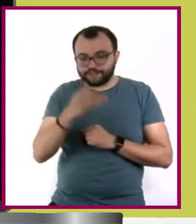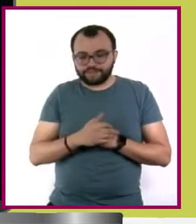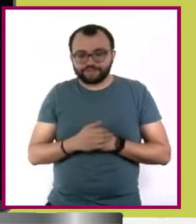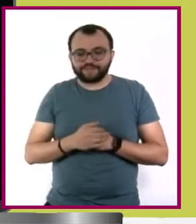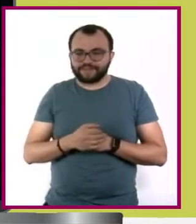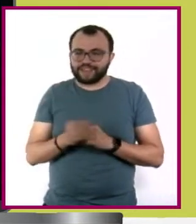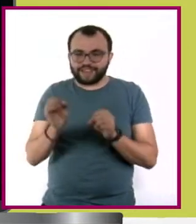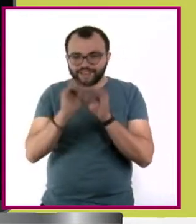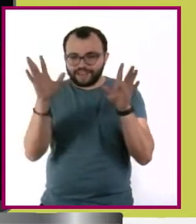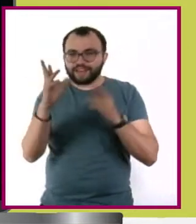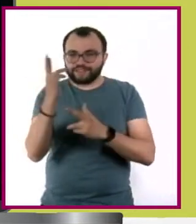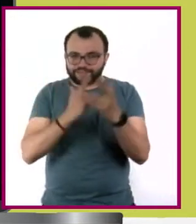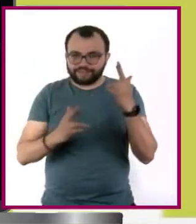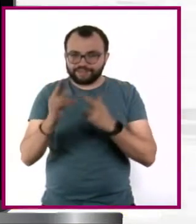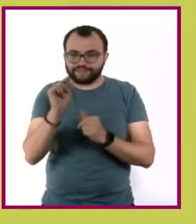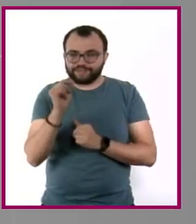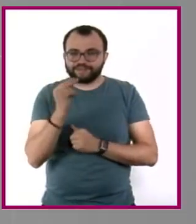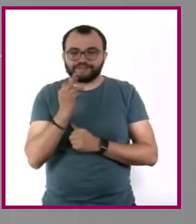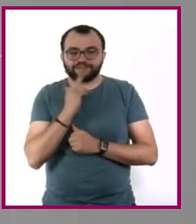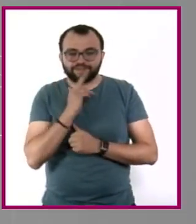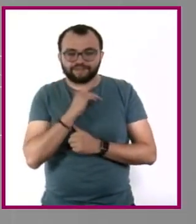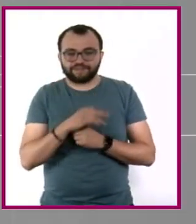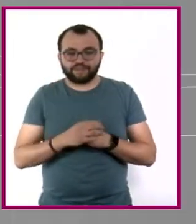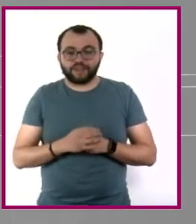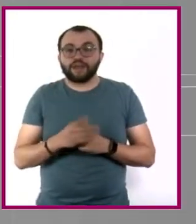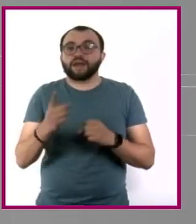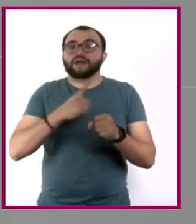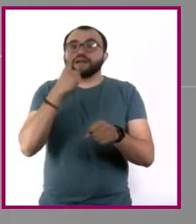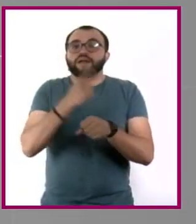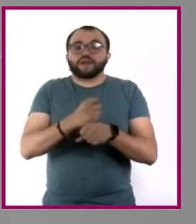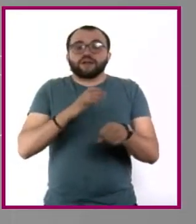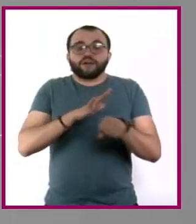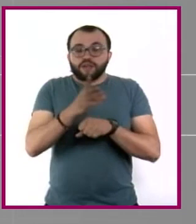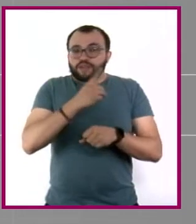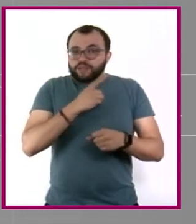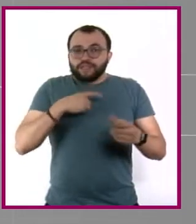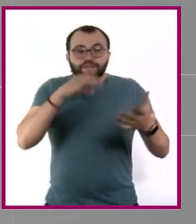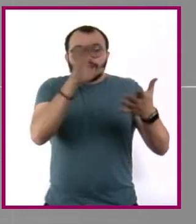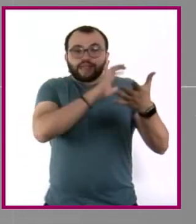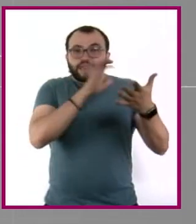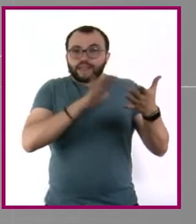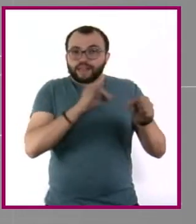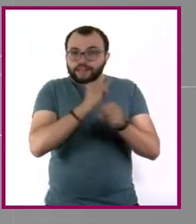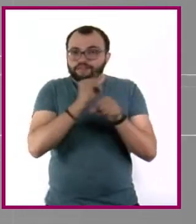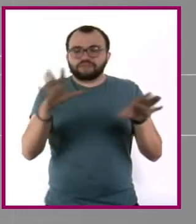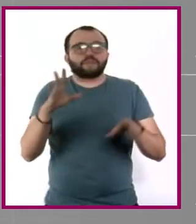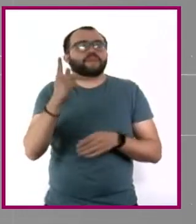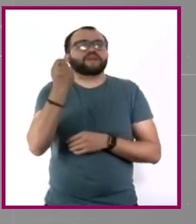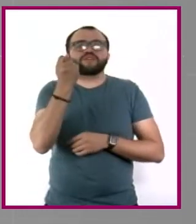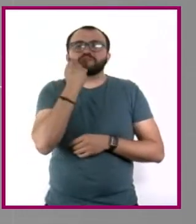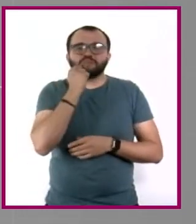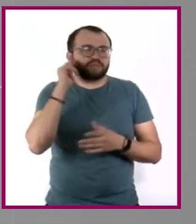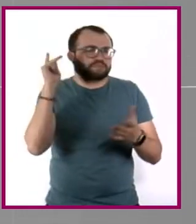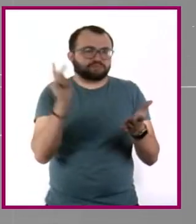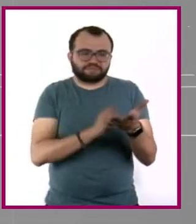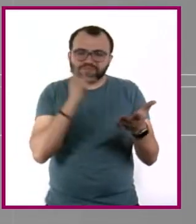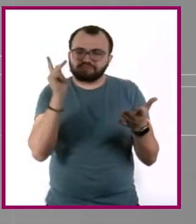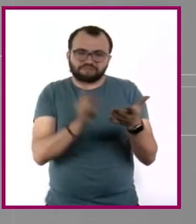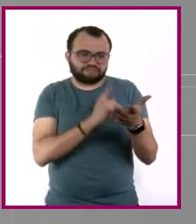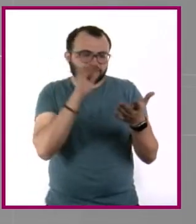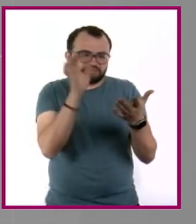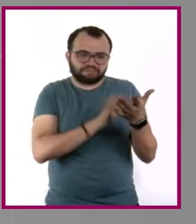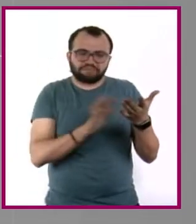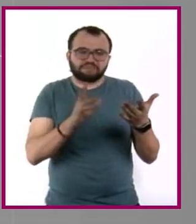Claro, regresamos en breve. Lo primero es leer nuestra información. No importa las veces que leas el texto o